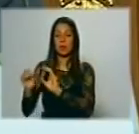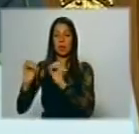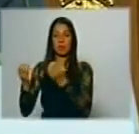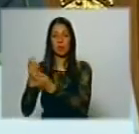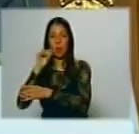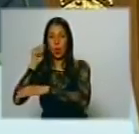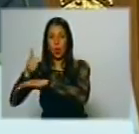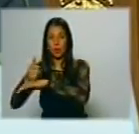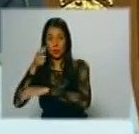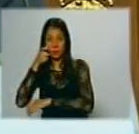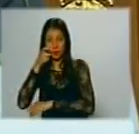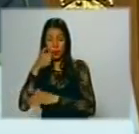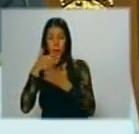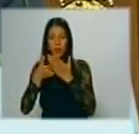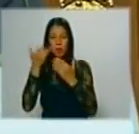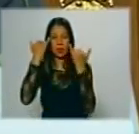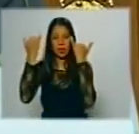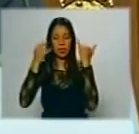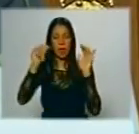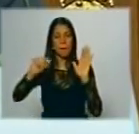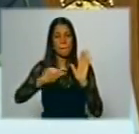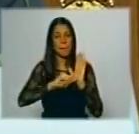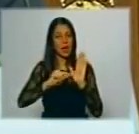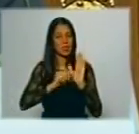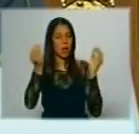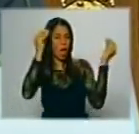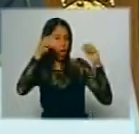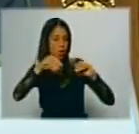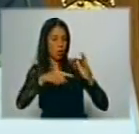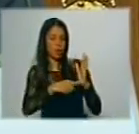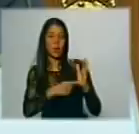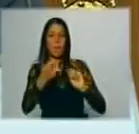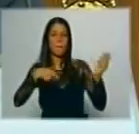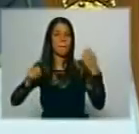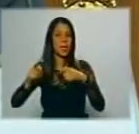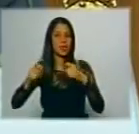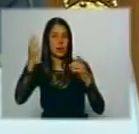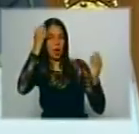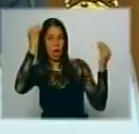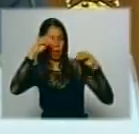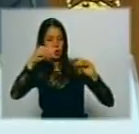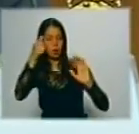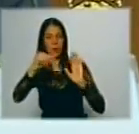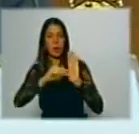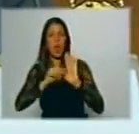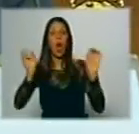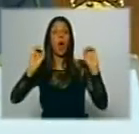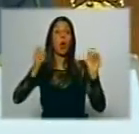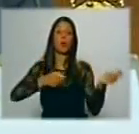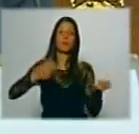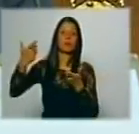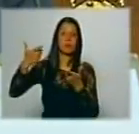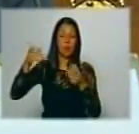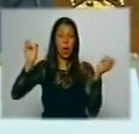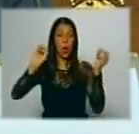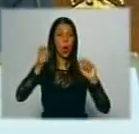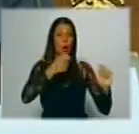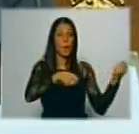rector propuestas para la fijación de los precios de la cadena de producción o importación,